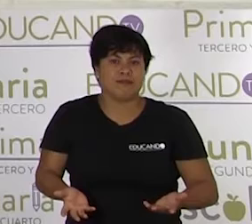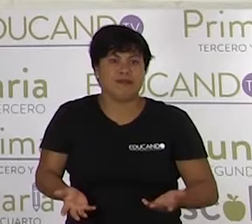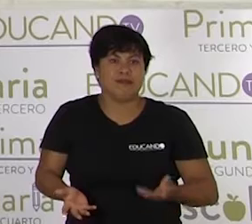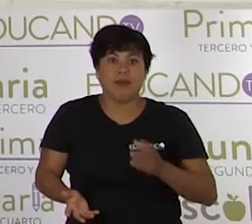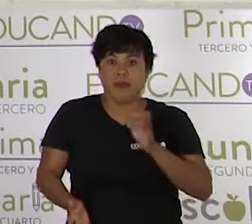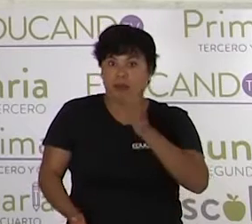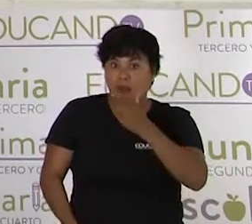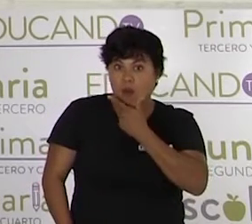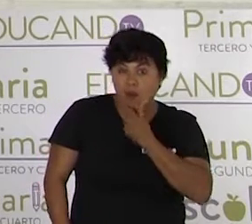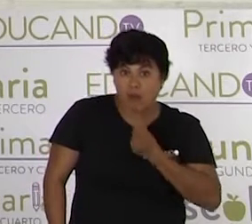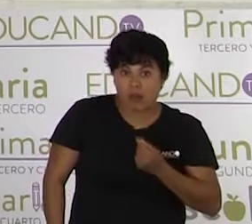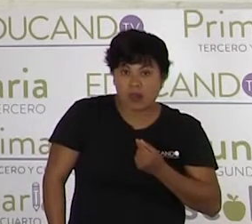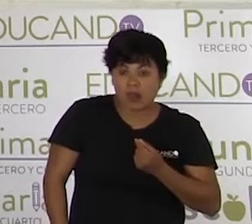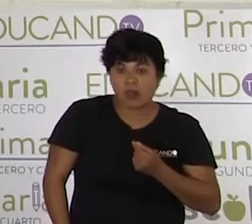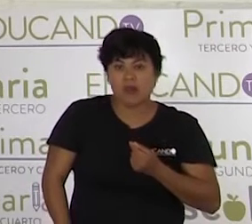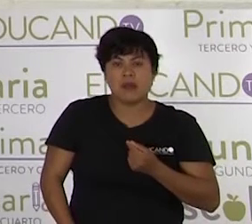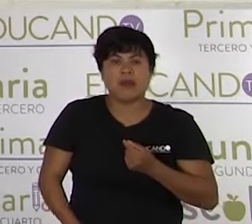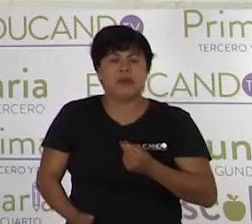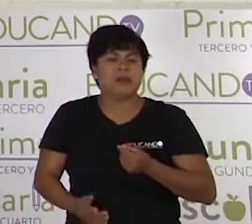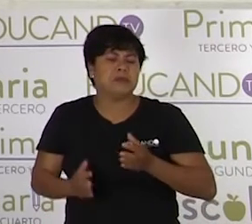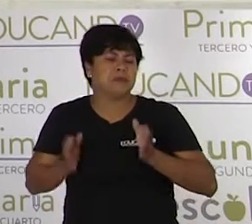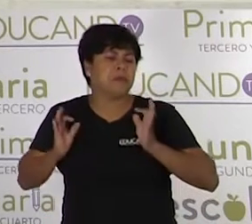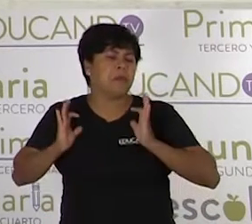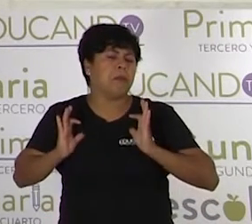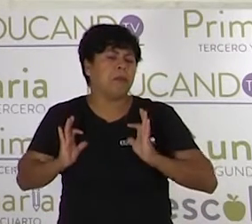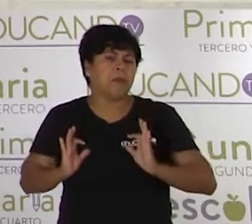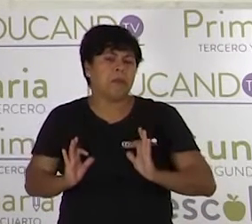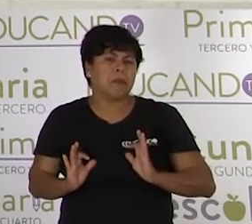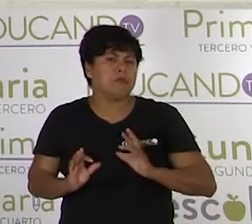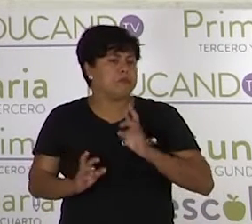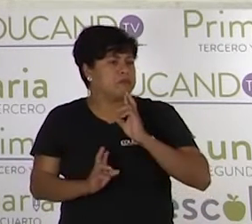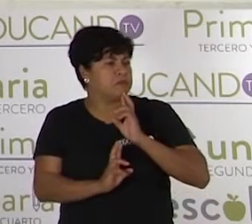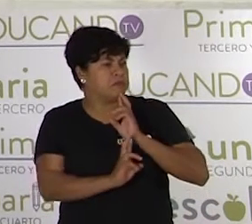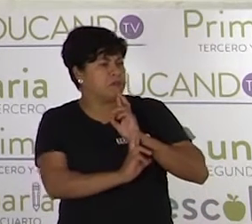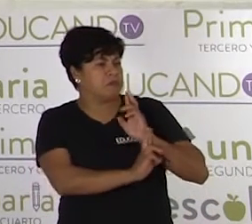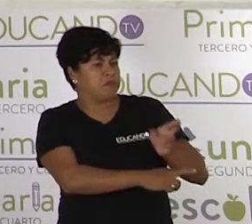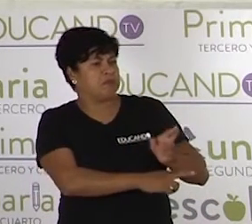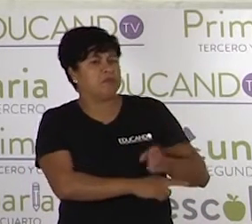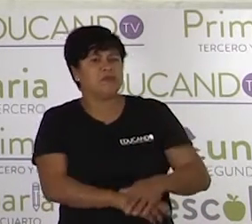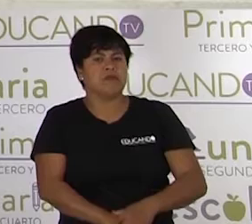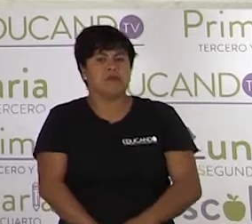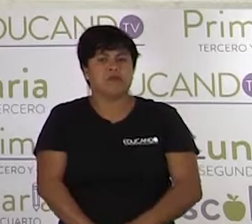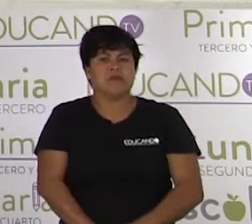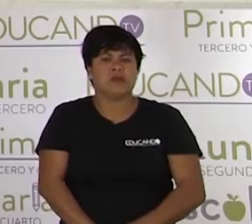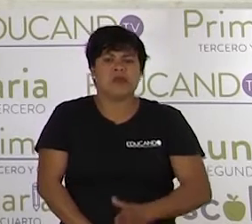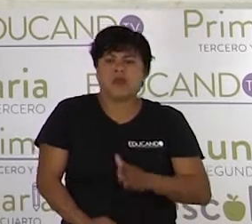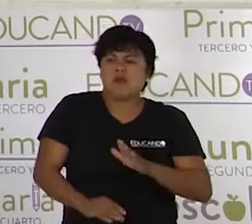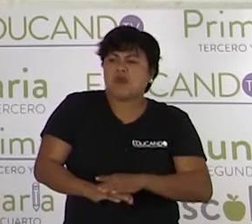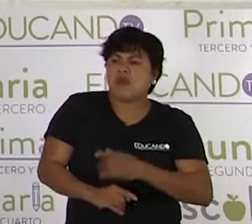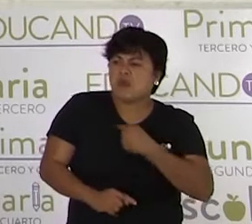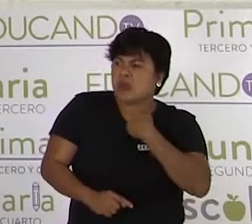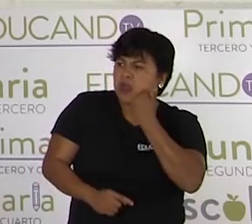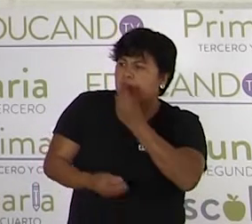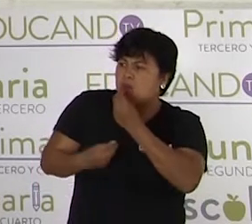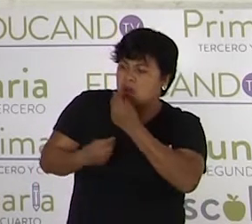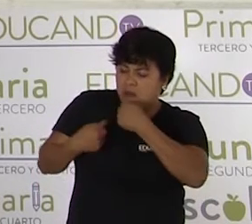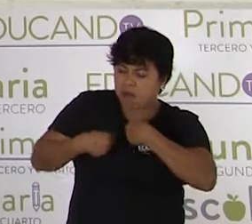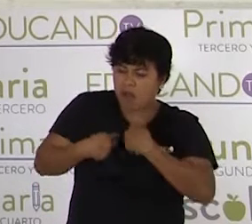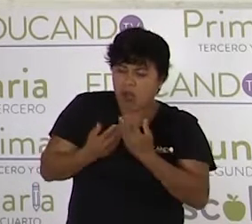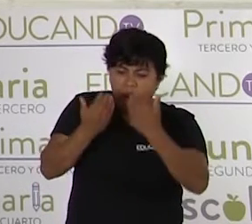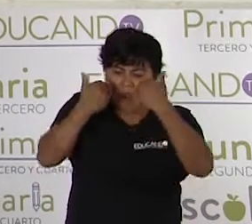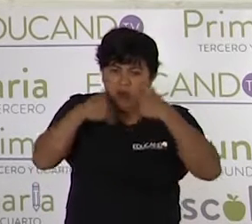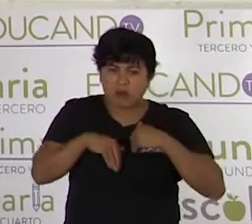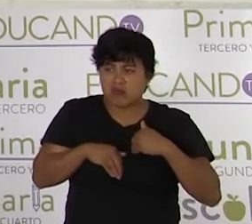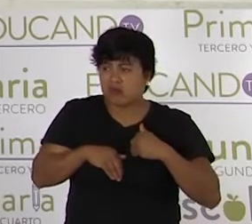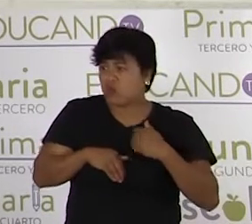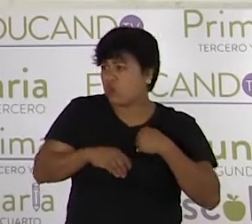El hombre, con toda la calma, le respondió, ¿por qué quieres comerme si